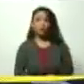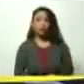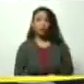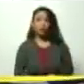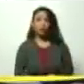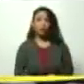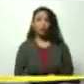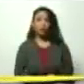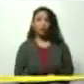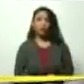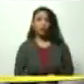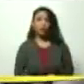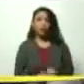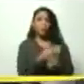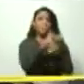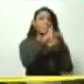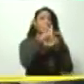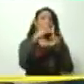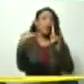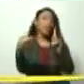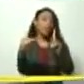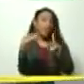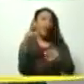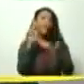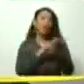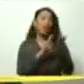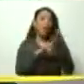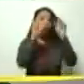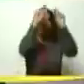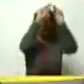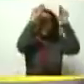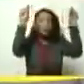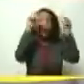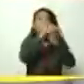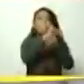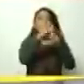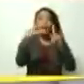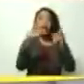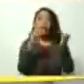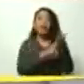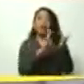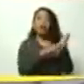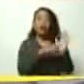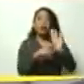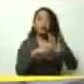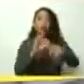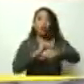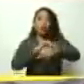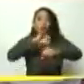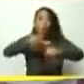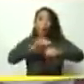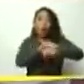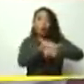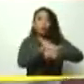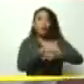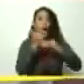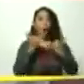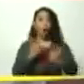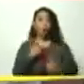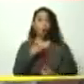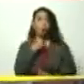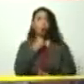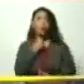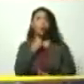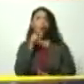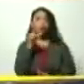una media verdad el título es una media verdad doctor Jorge Rodríguez ahora me gustaría su